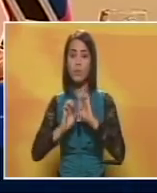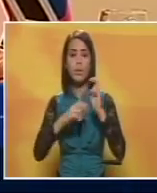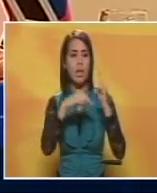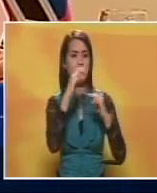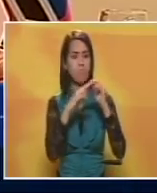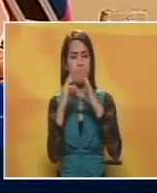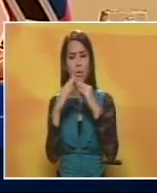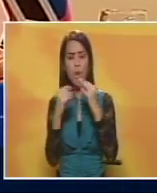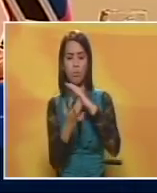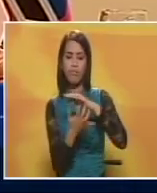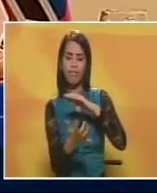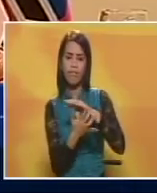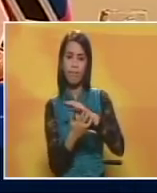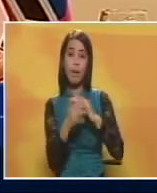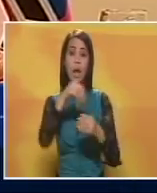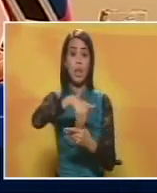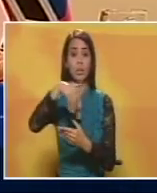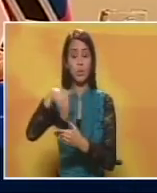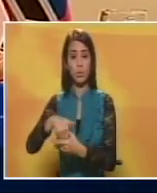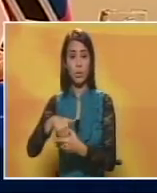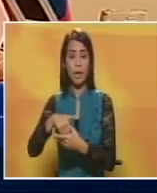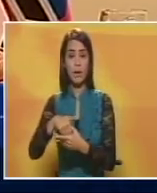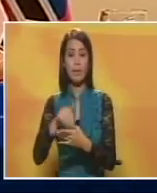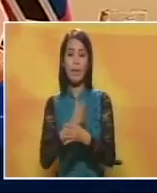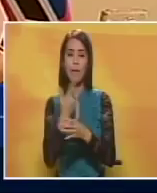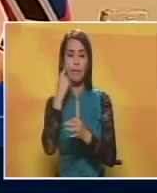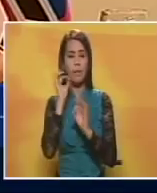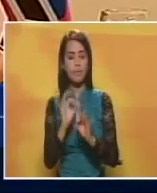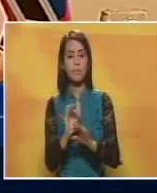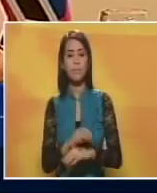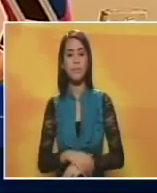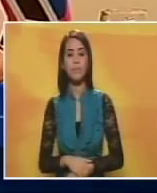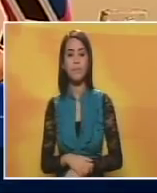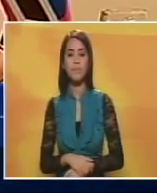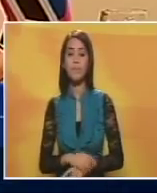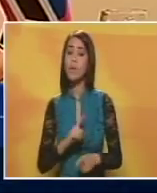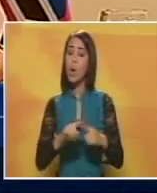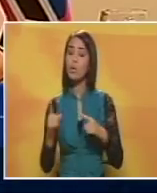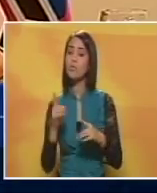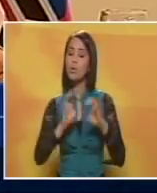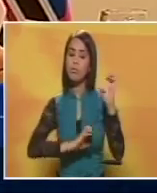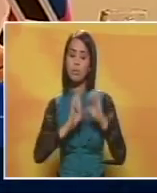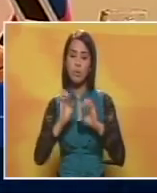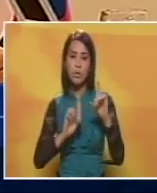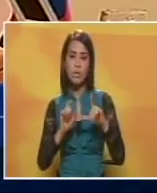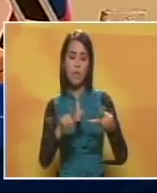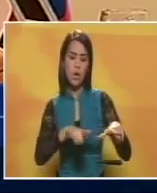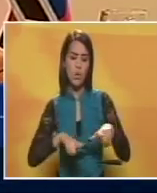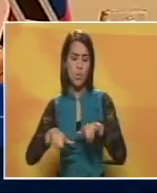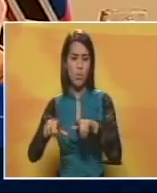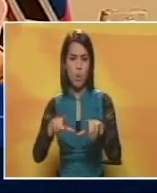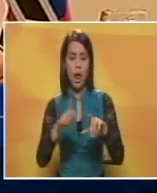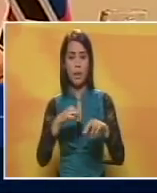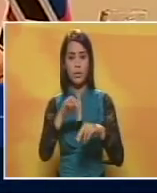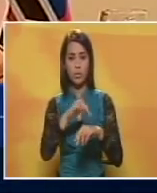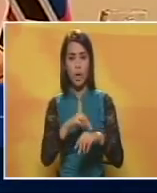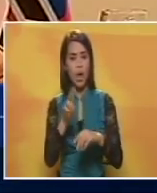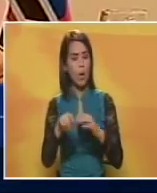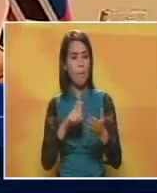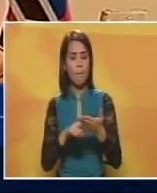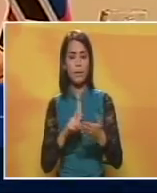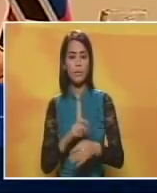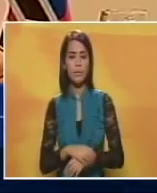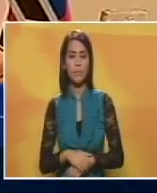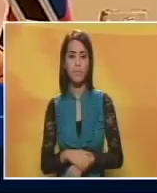infraestructura tecnológica electoral, la auditoría predespacho, la auditoría de puesta a cero en los centros nacionales de totalización, la